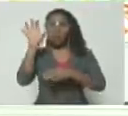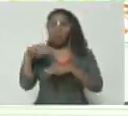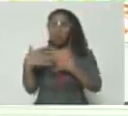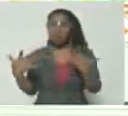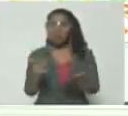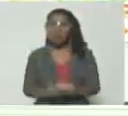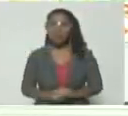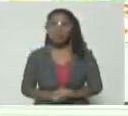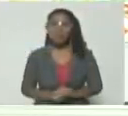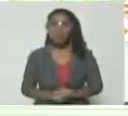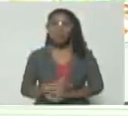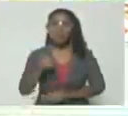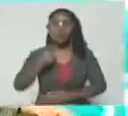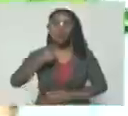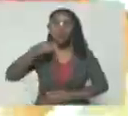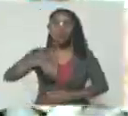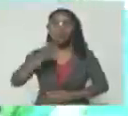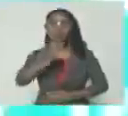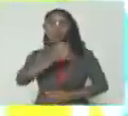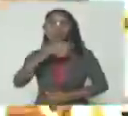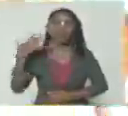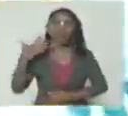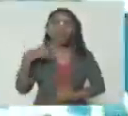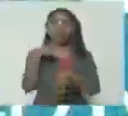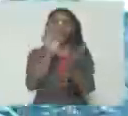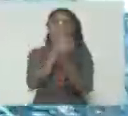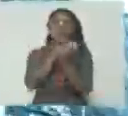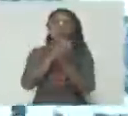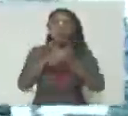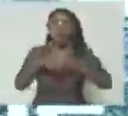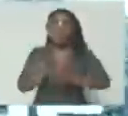Bueno, presidente, yo soy orgullosamente margariteña.